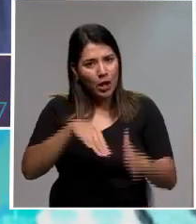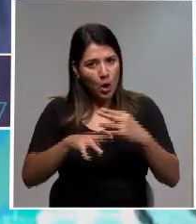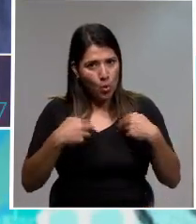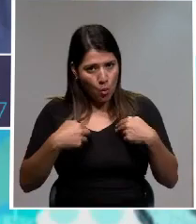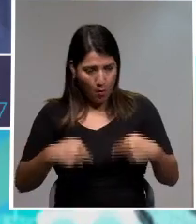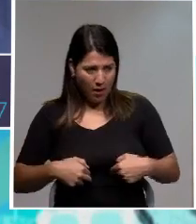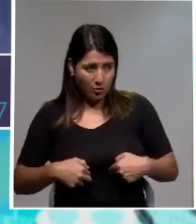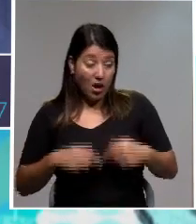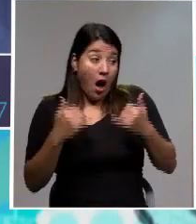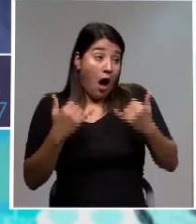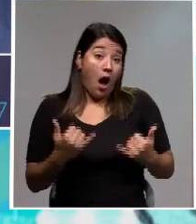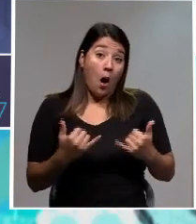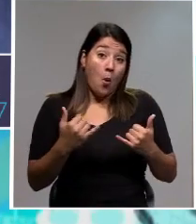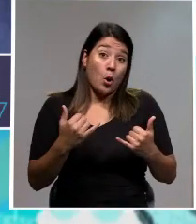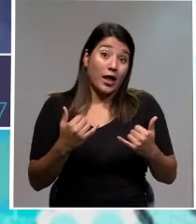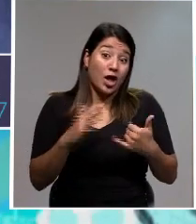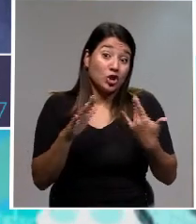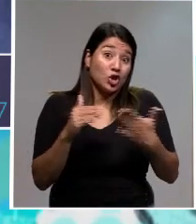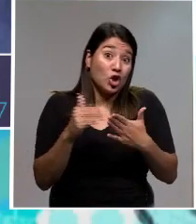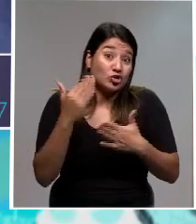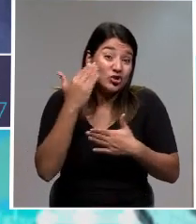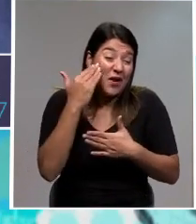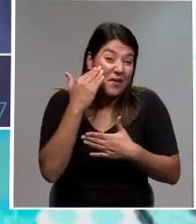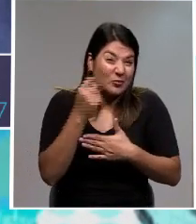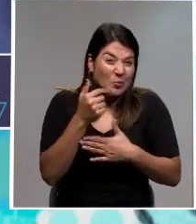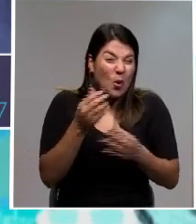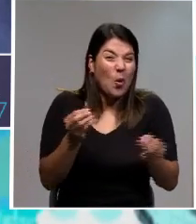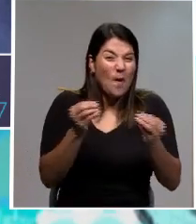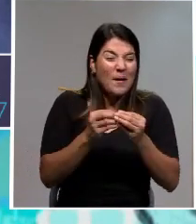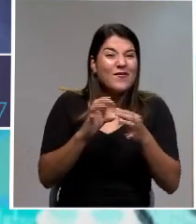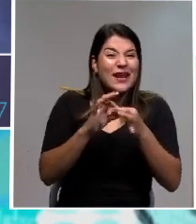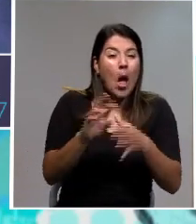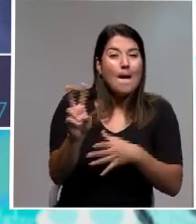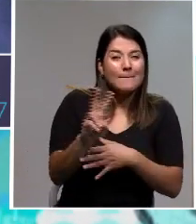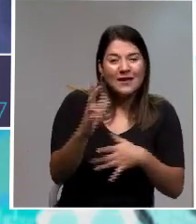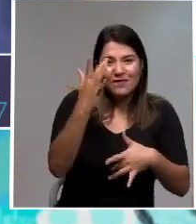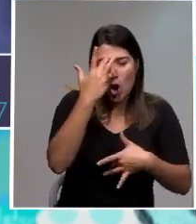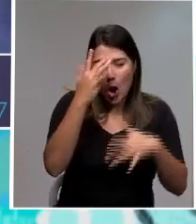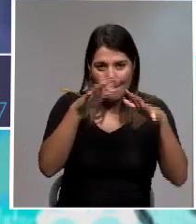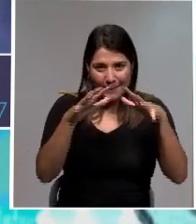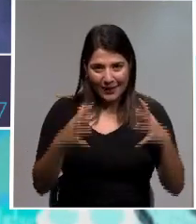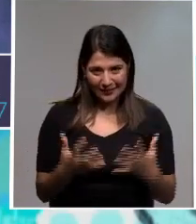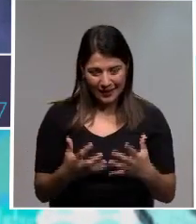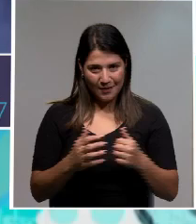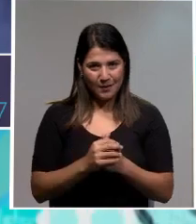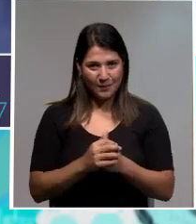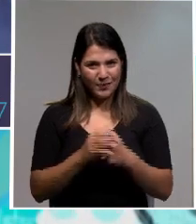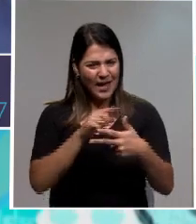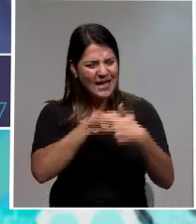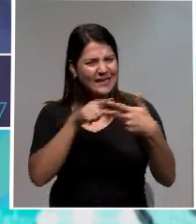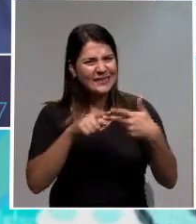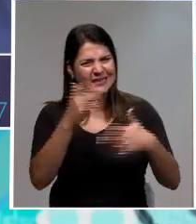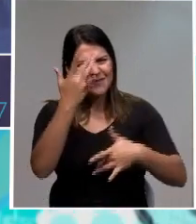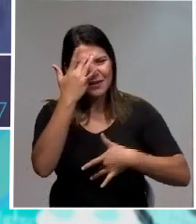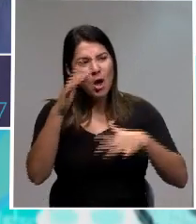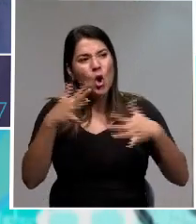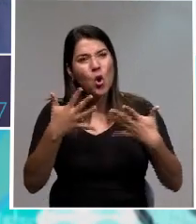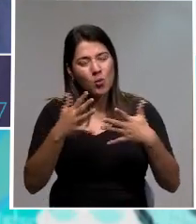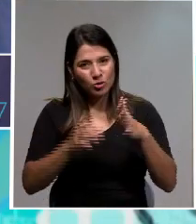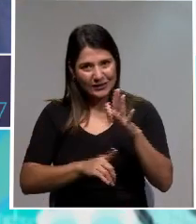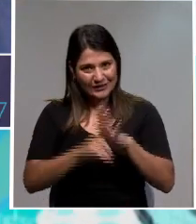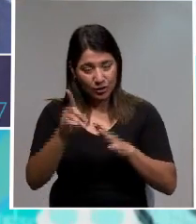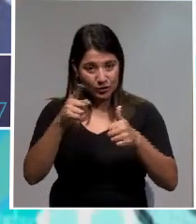poco expertos en virus y en pandemias? ¿Cuál es el origen de estas tres enfermedades que son muy